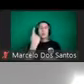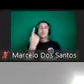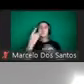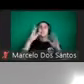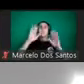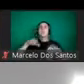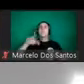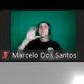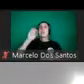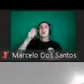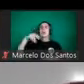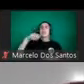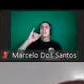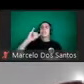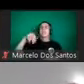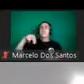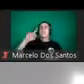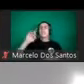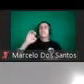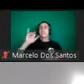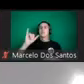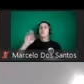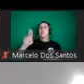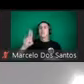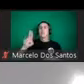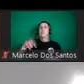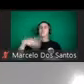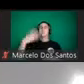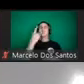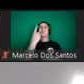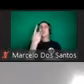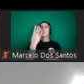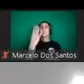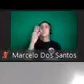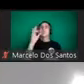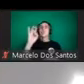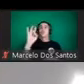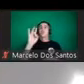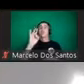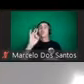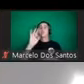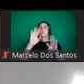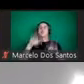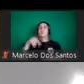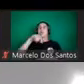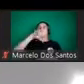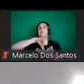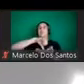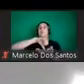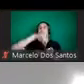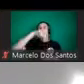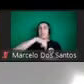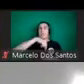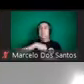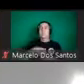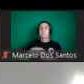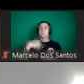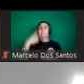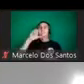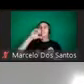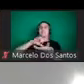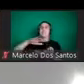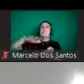Canindeyú, 148 participantes de Capital, 158 participantes de Central,